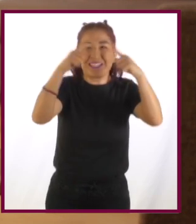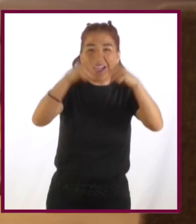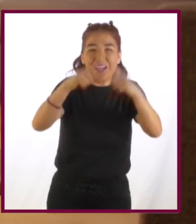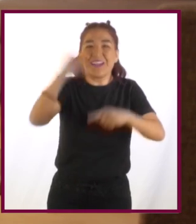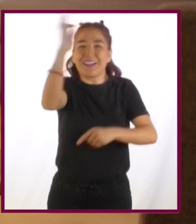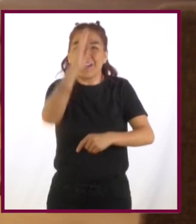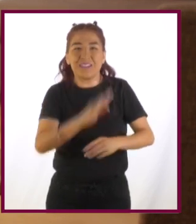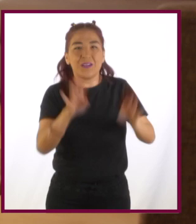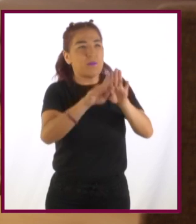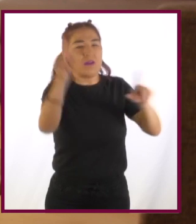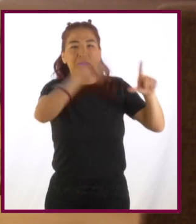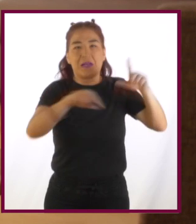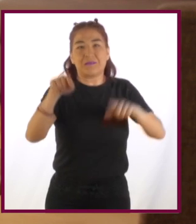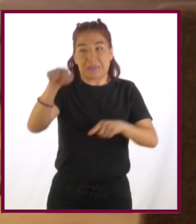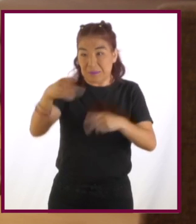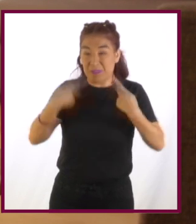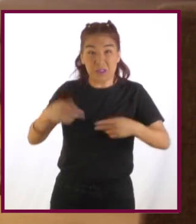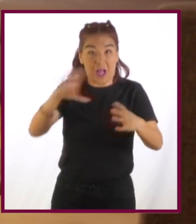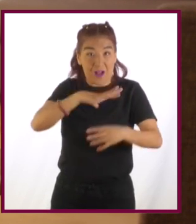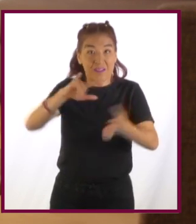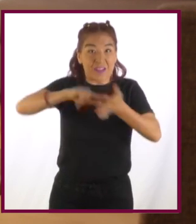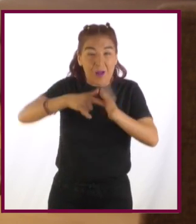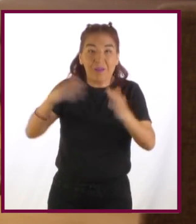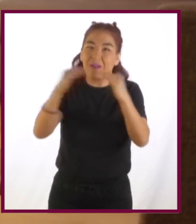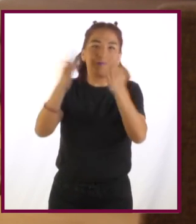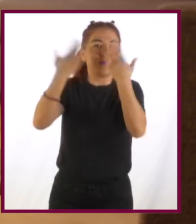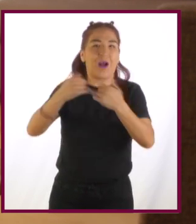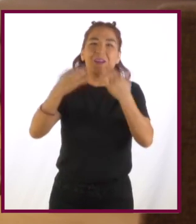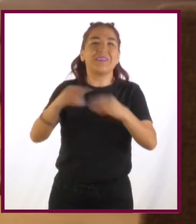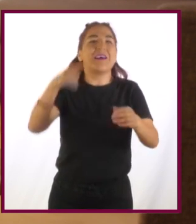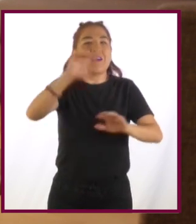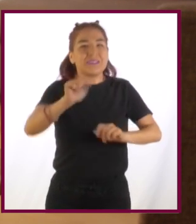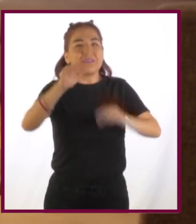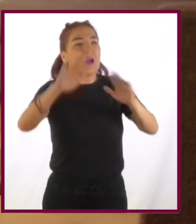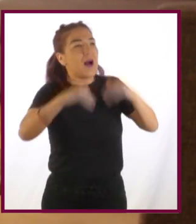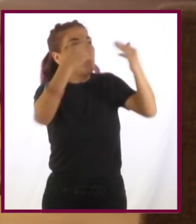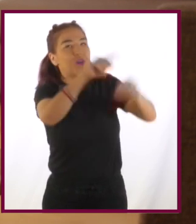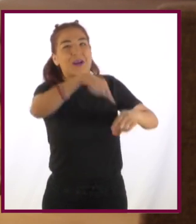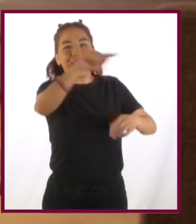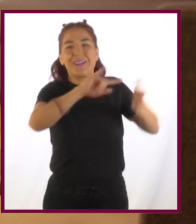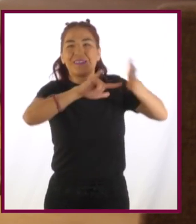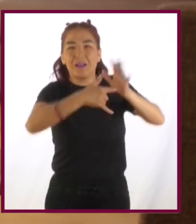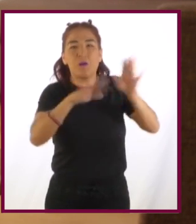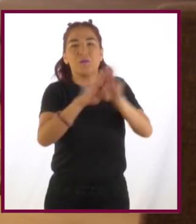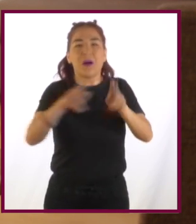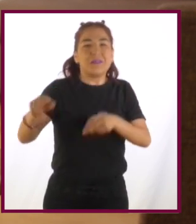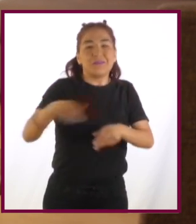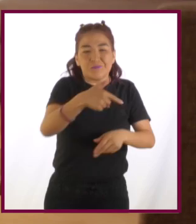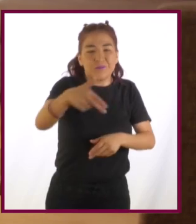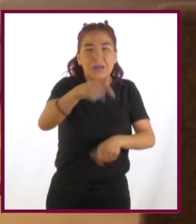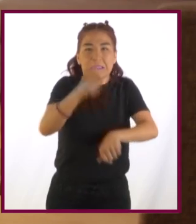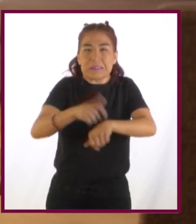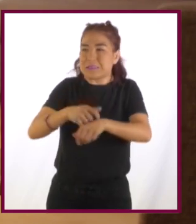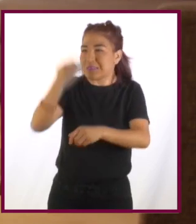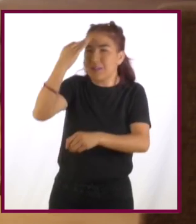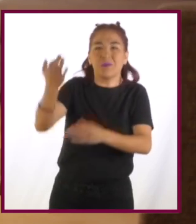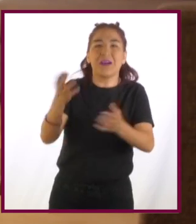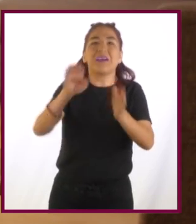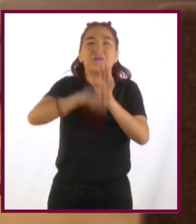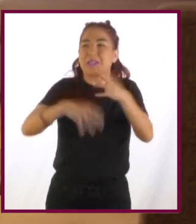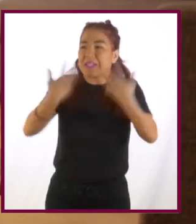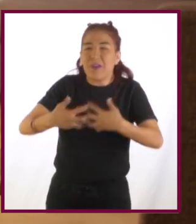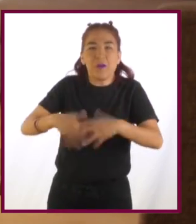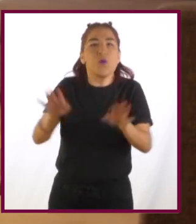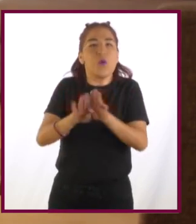enormes, en las capillas, en las iglesias, la gente no tenía relojes en su casa y era muy complicado tener el tiempo caminando por la calle, por ejemplo,